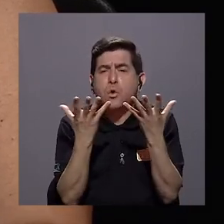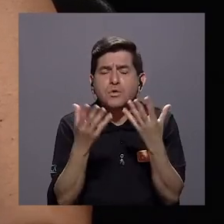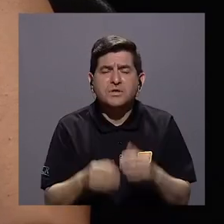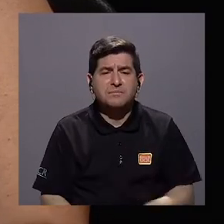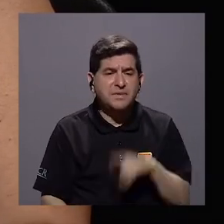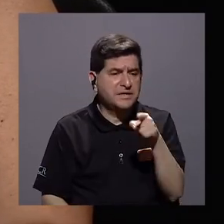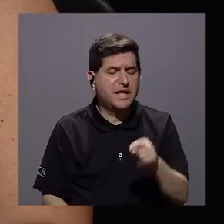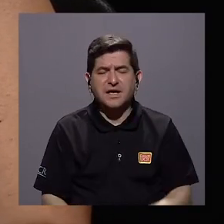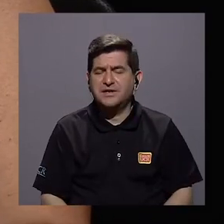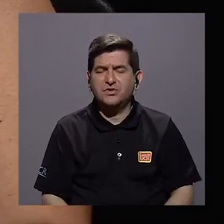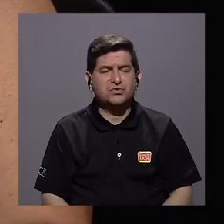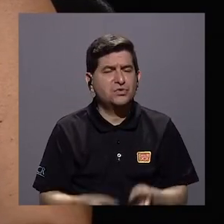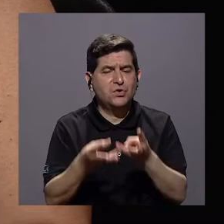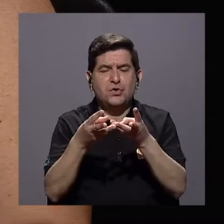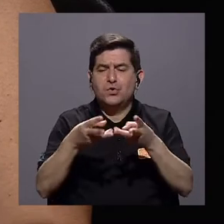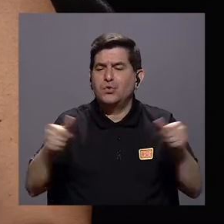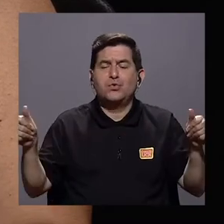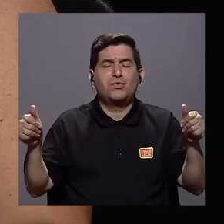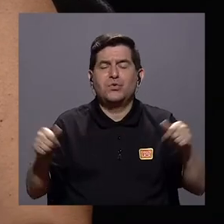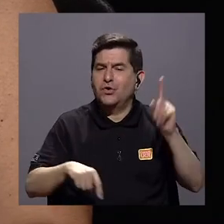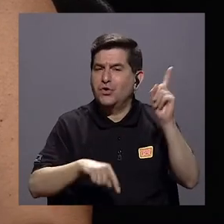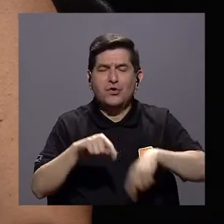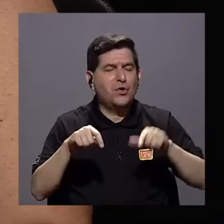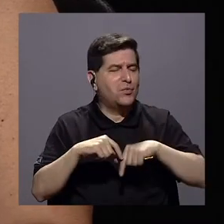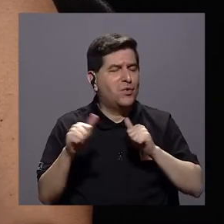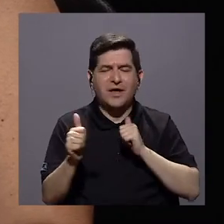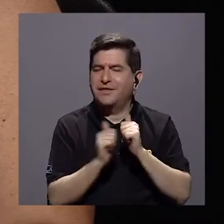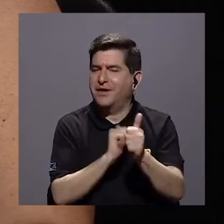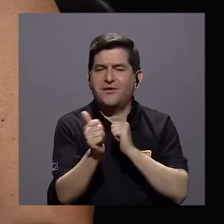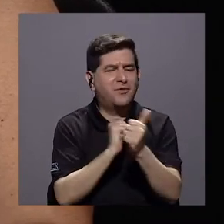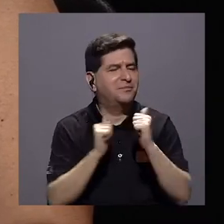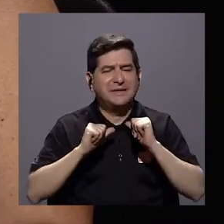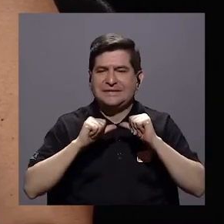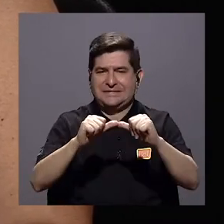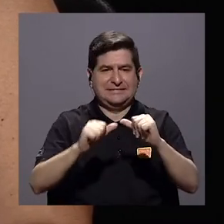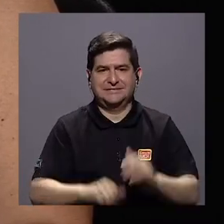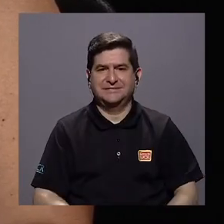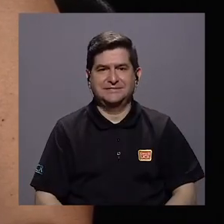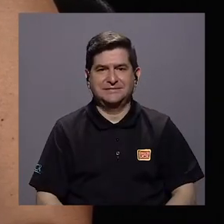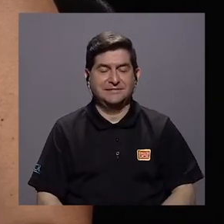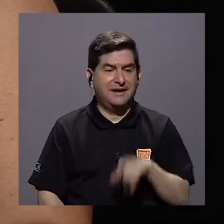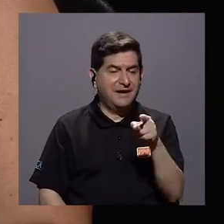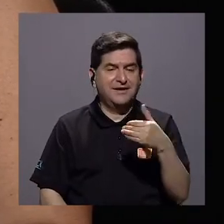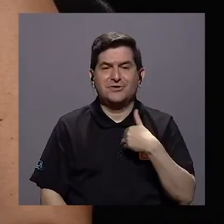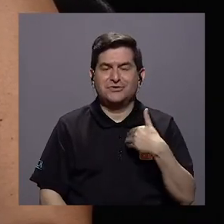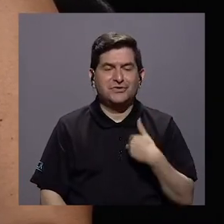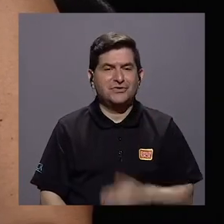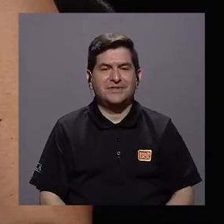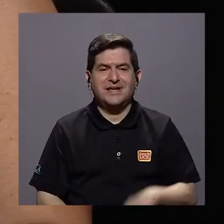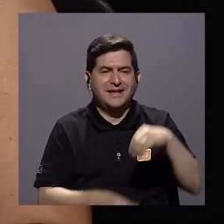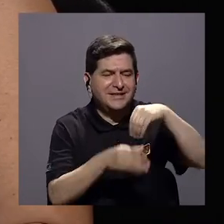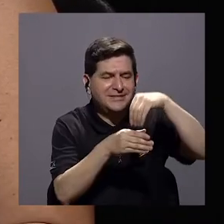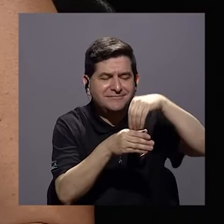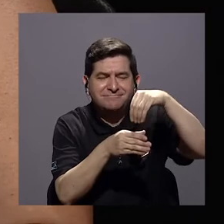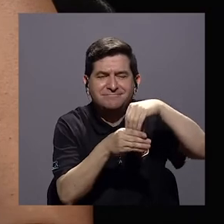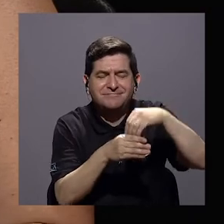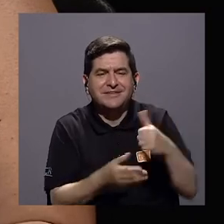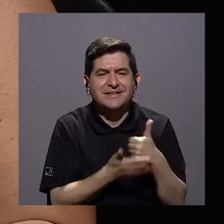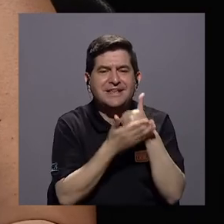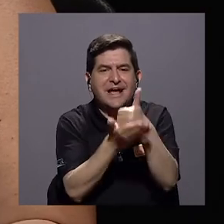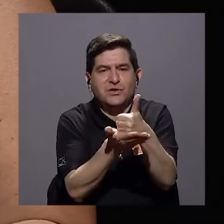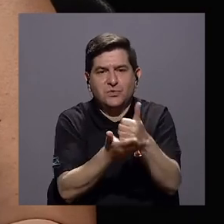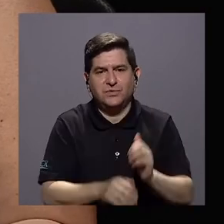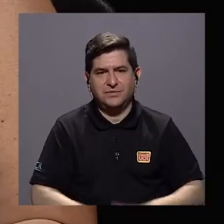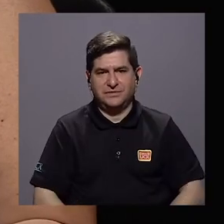muchísimos que van a desaparecer también. No van a poder competir, porque acá no tenemos subsidios, no tenemos